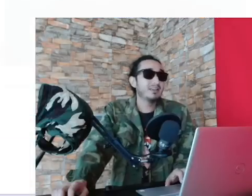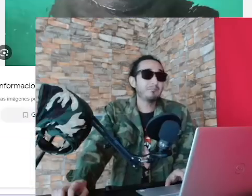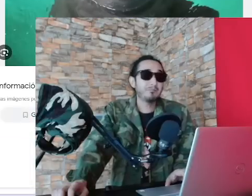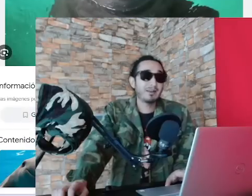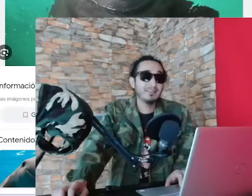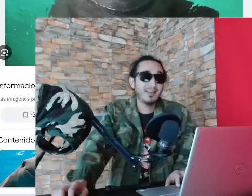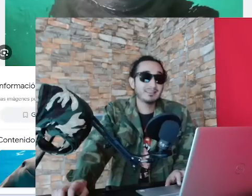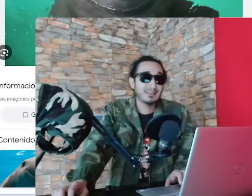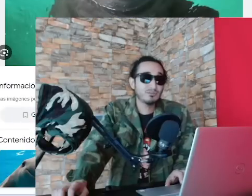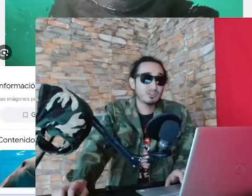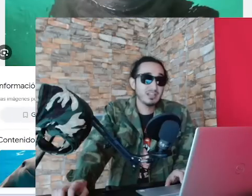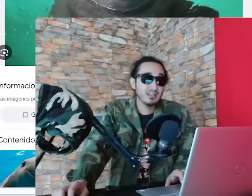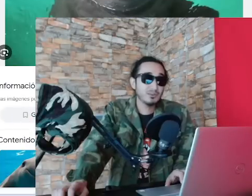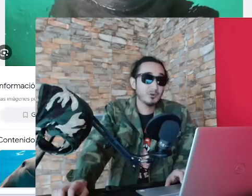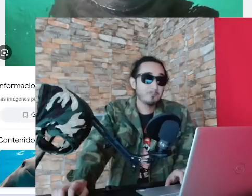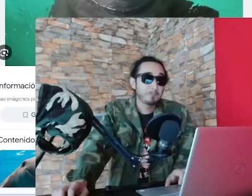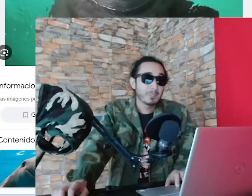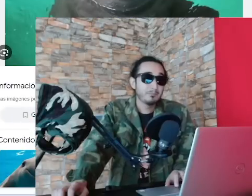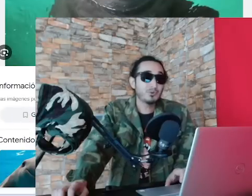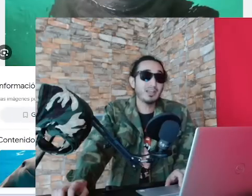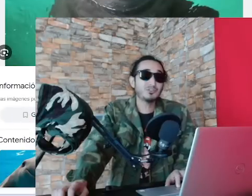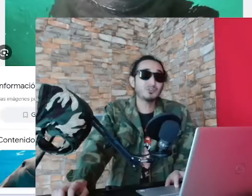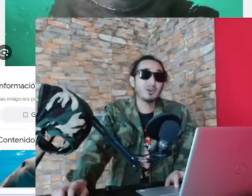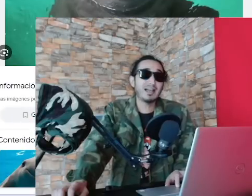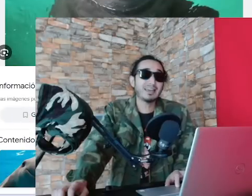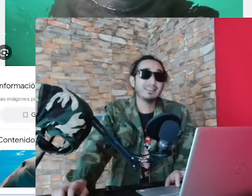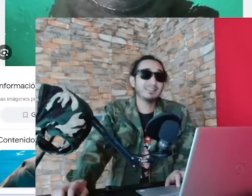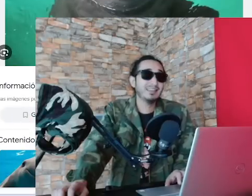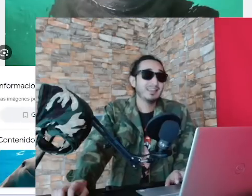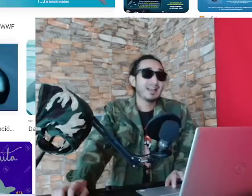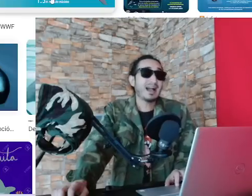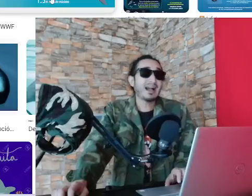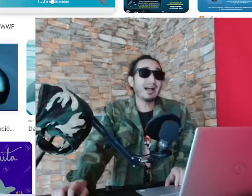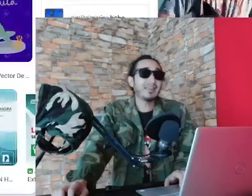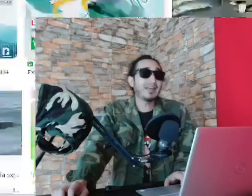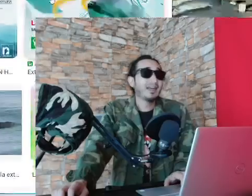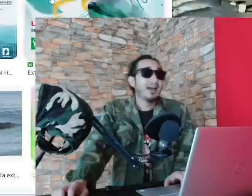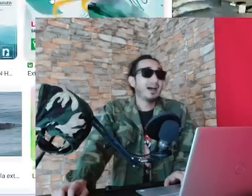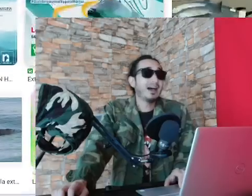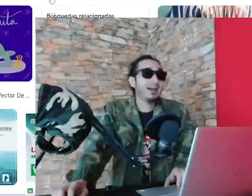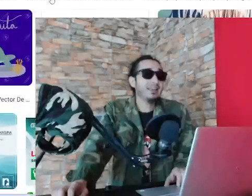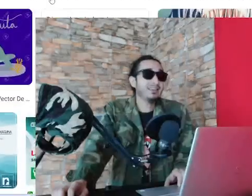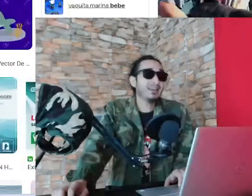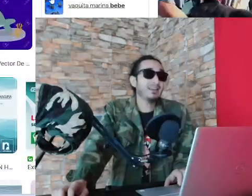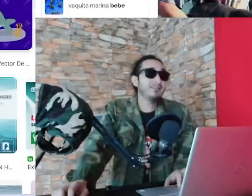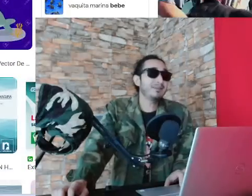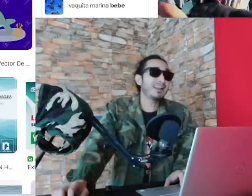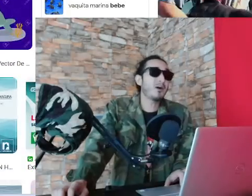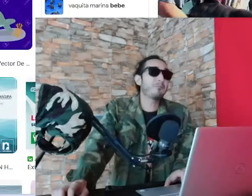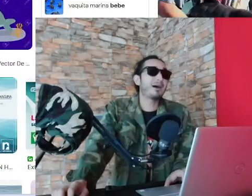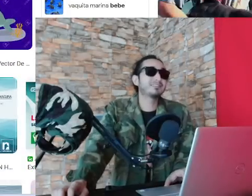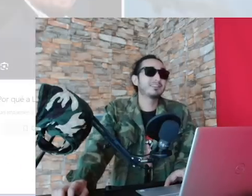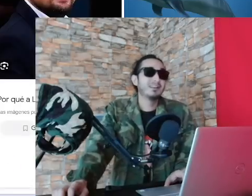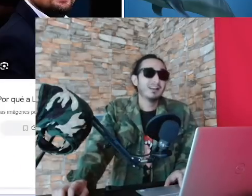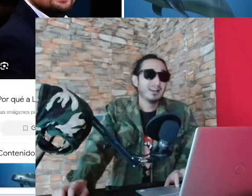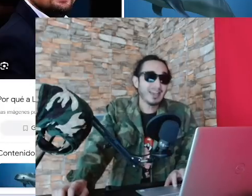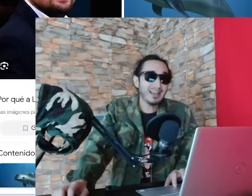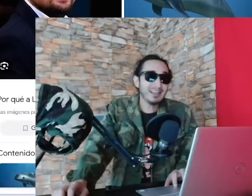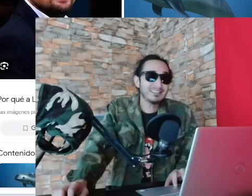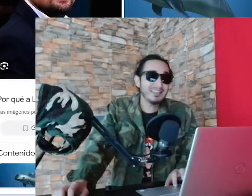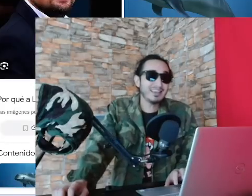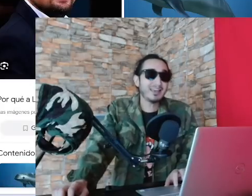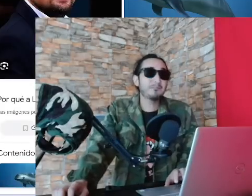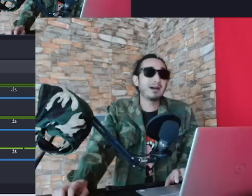siempre parece que está sonriendo por eso toda la gente Ay que y miren compas